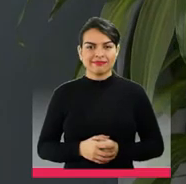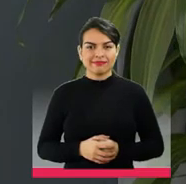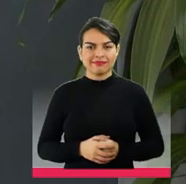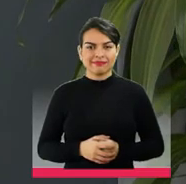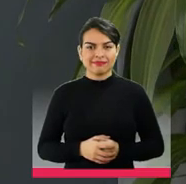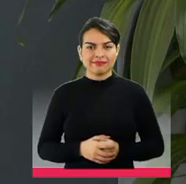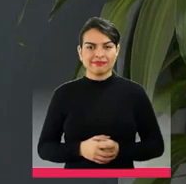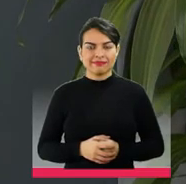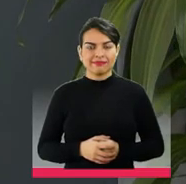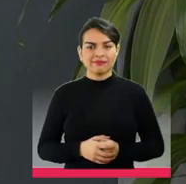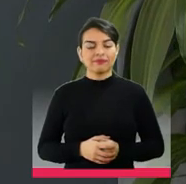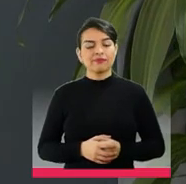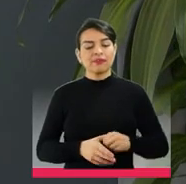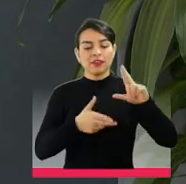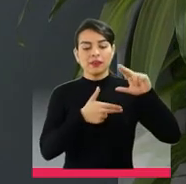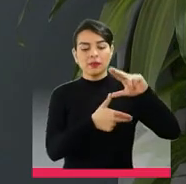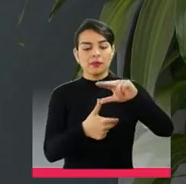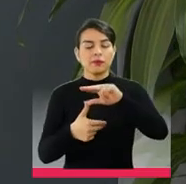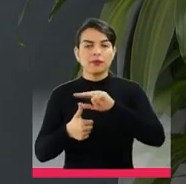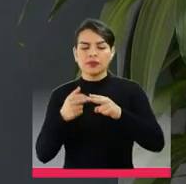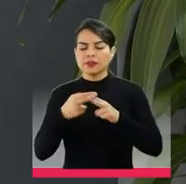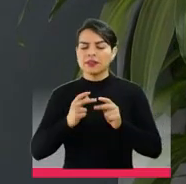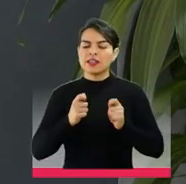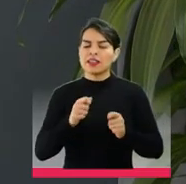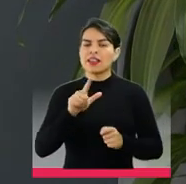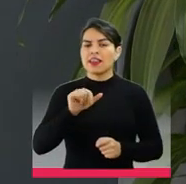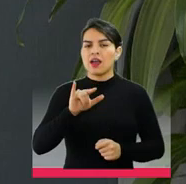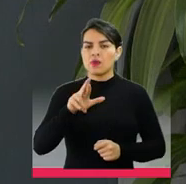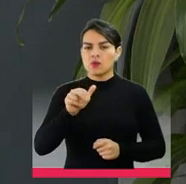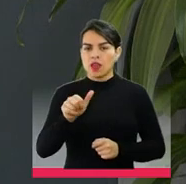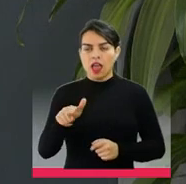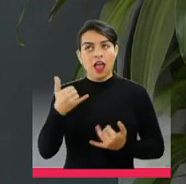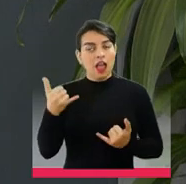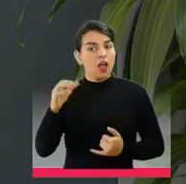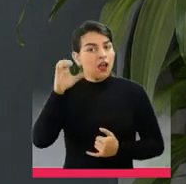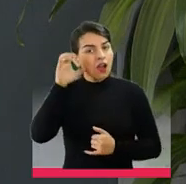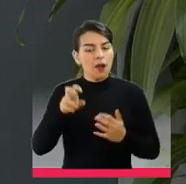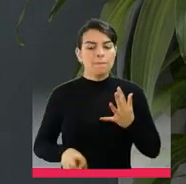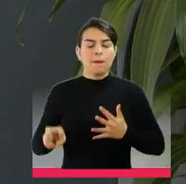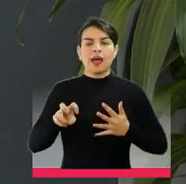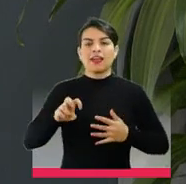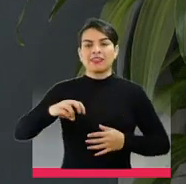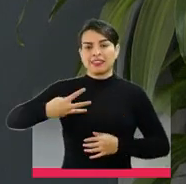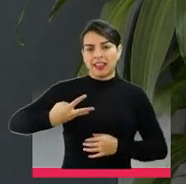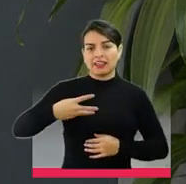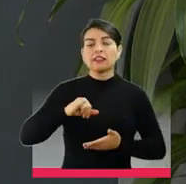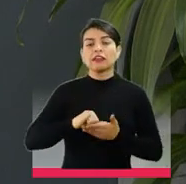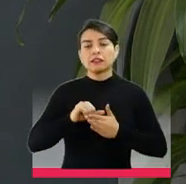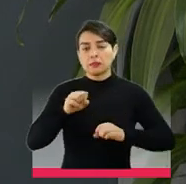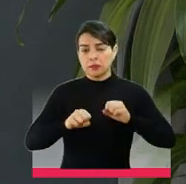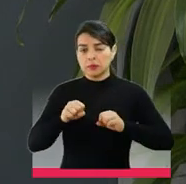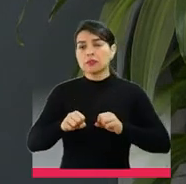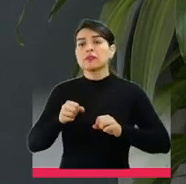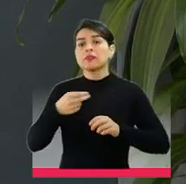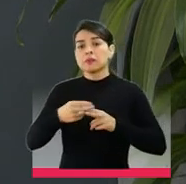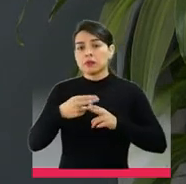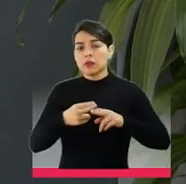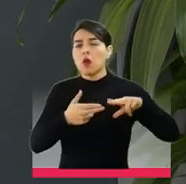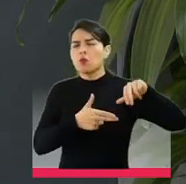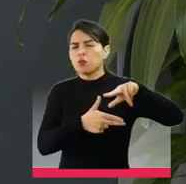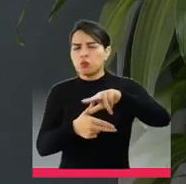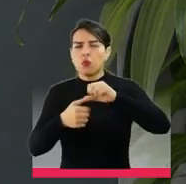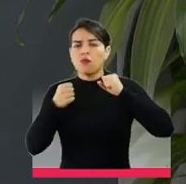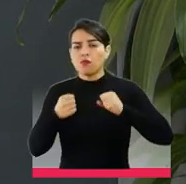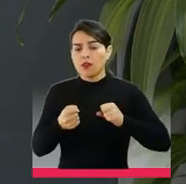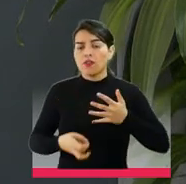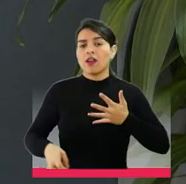El huracán Laura en su recorrido antes de tocar tierra subió a categoría 3. Sin embargo, se teme que pueda ganar fuerza y se convierta en categoría 4. Se